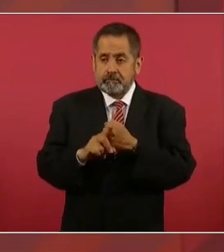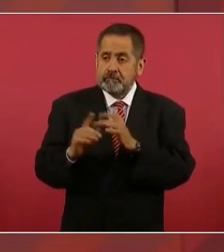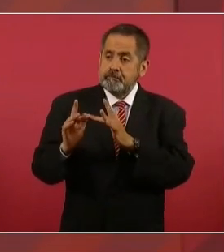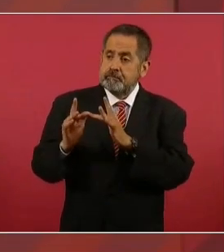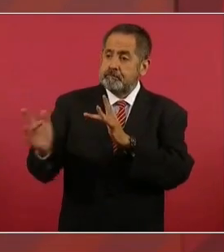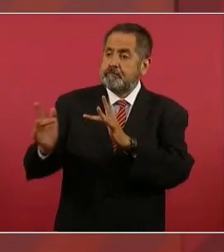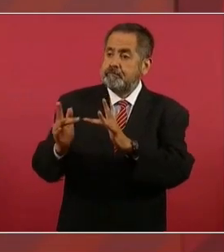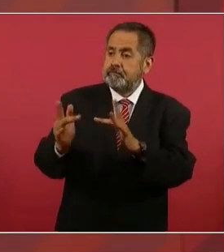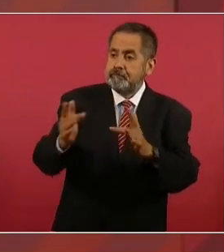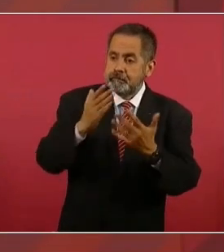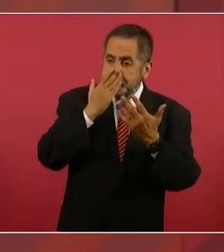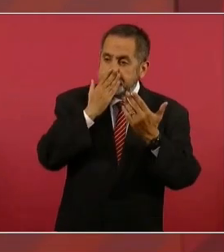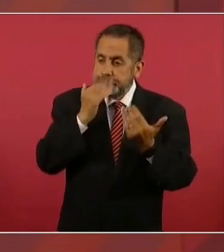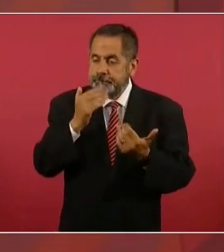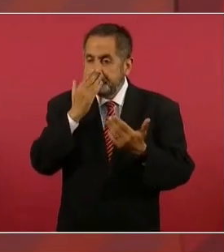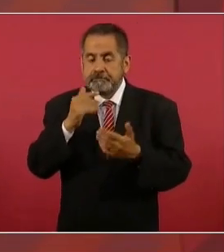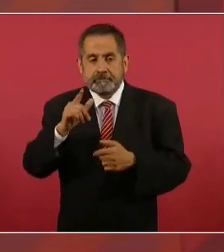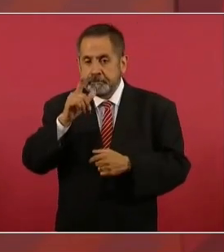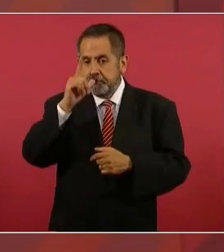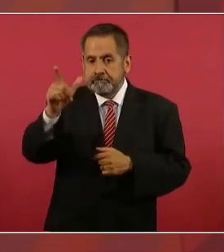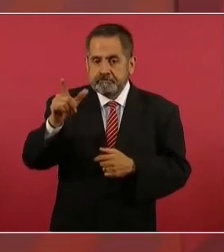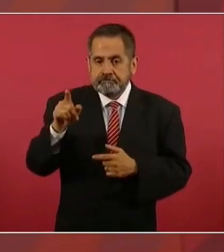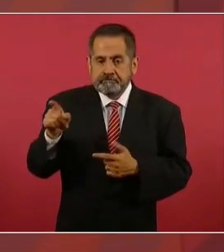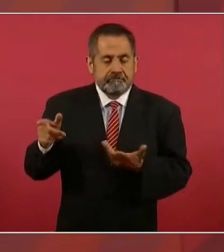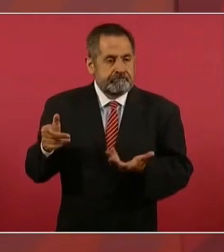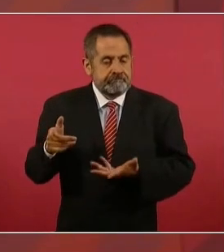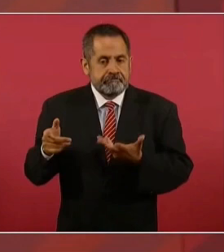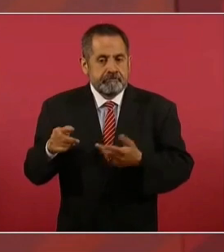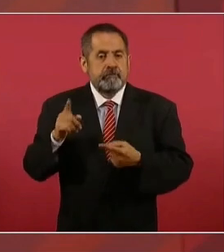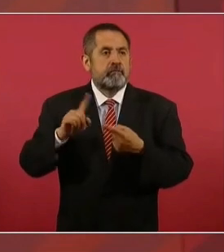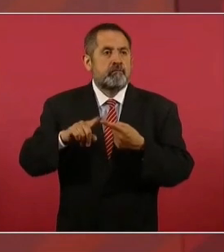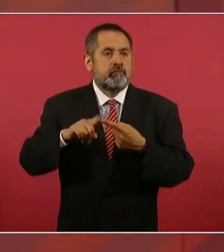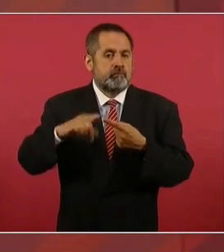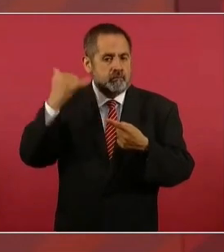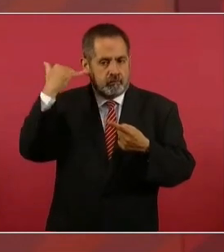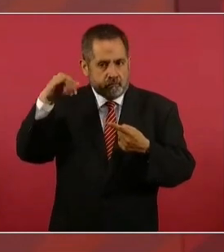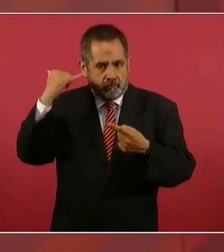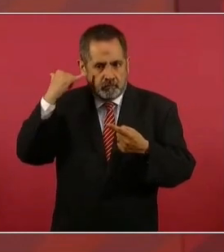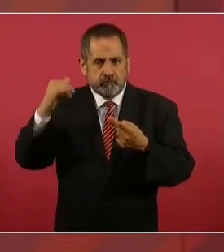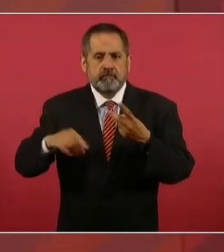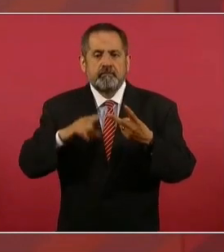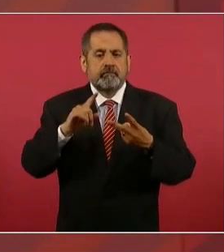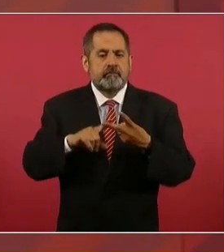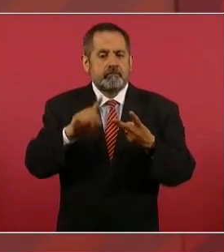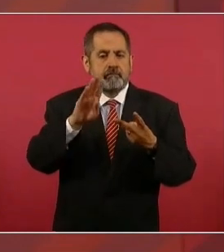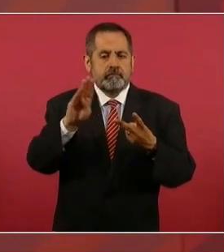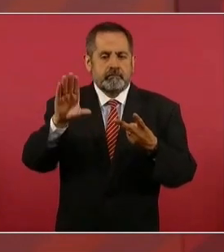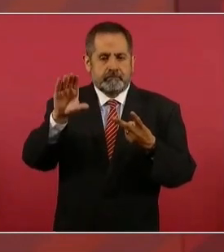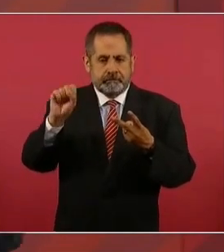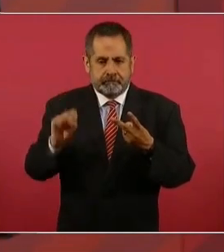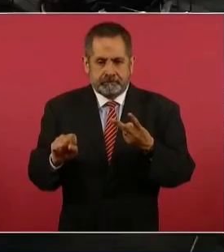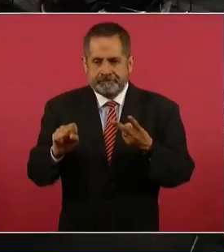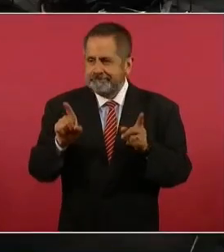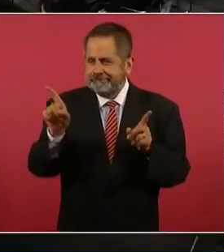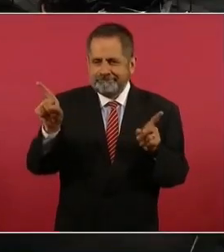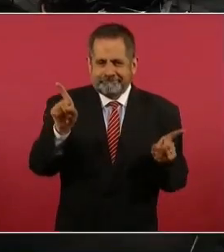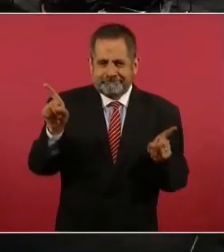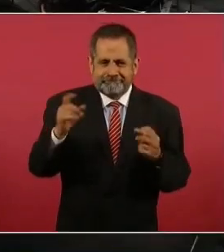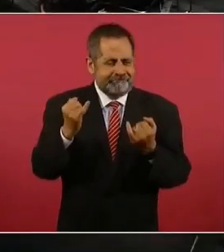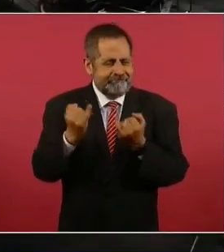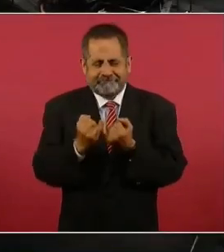la península de Yucatán y Baja California Sur. En los dos casos